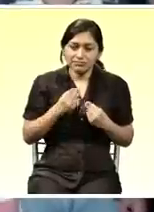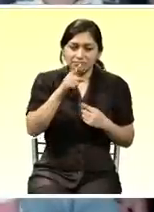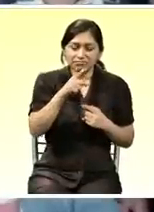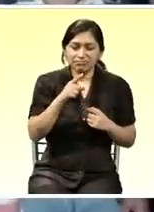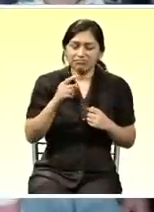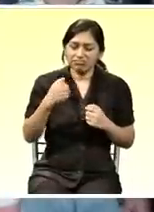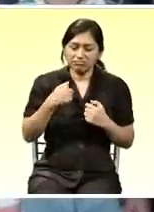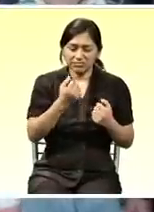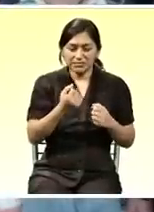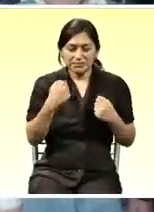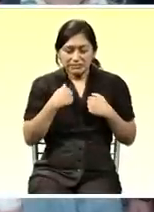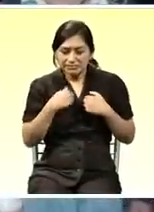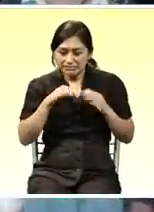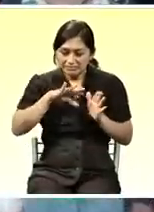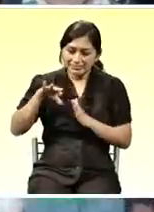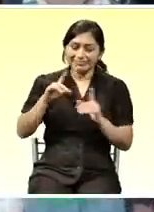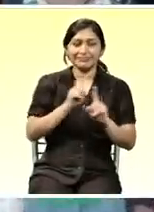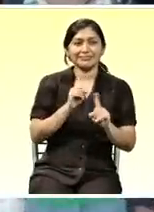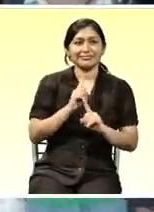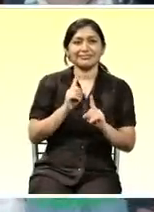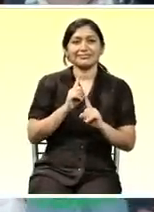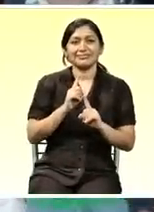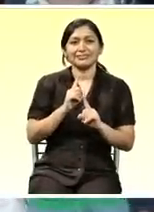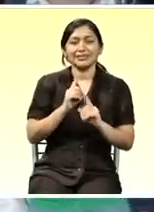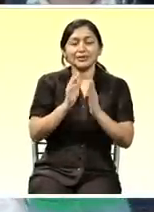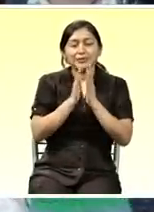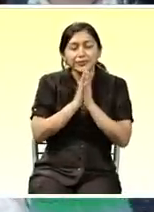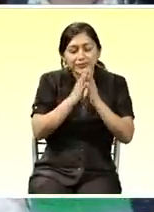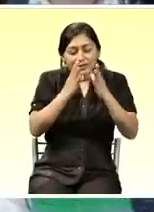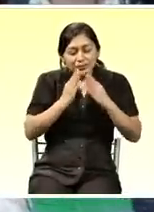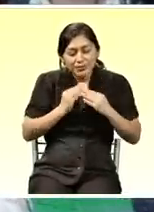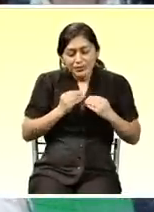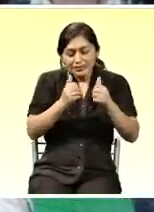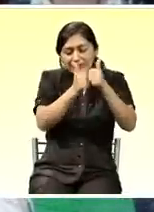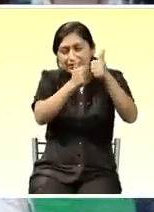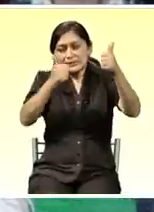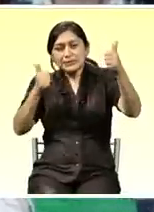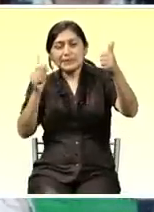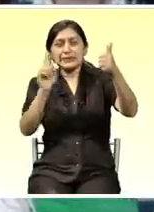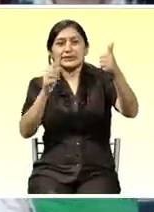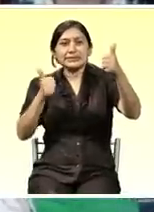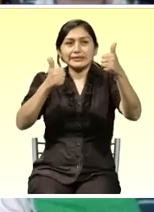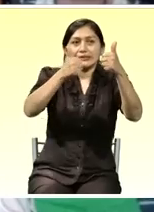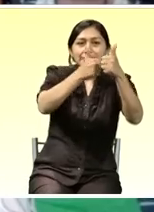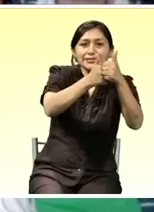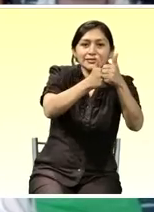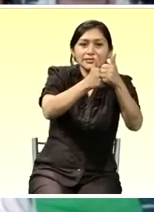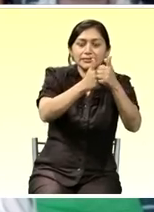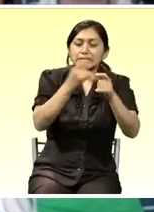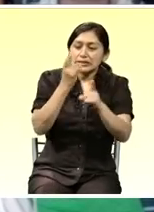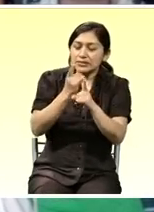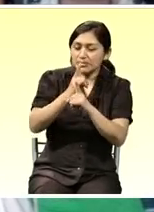mío, y no permitas que me separe jamás de ti. No dejará de tentarme el